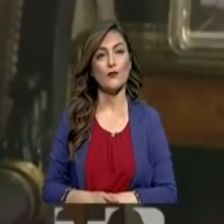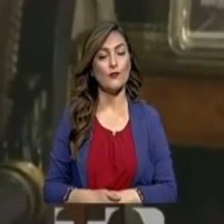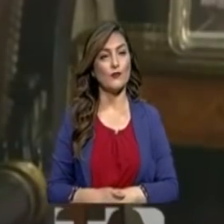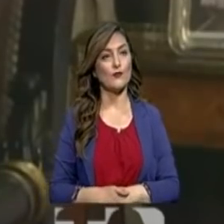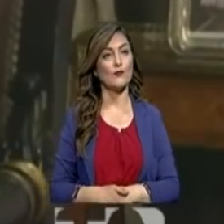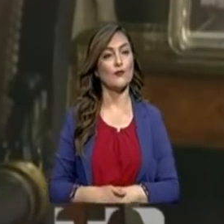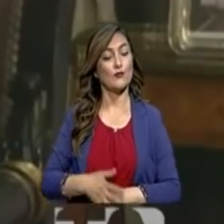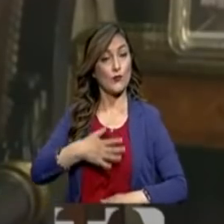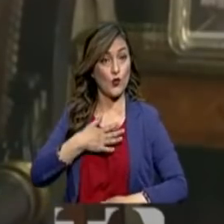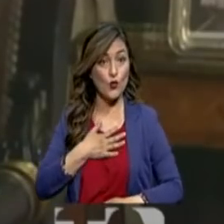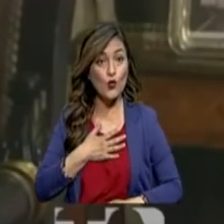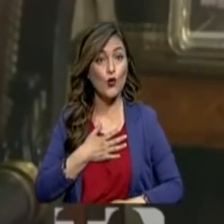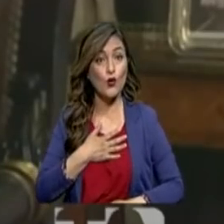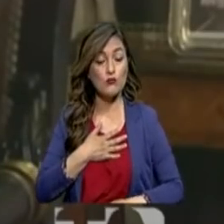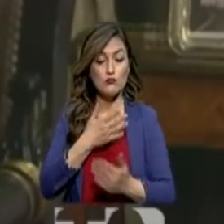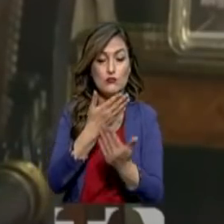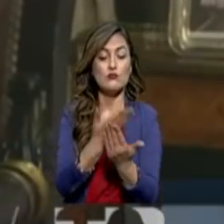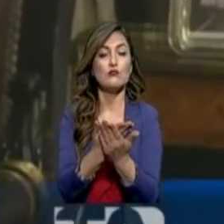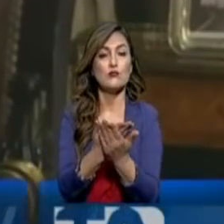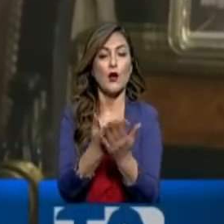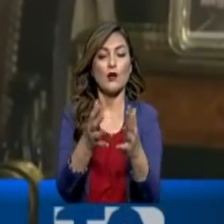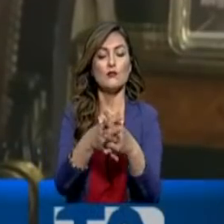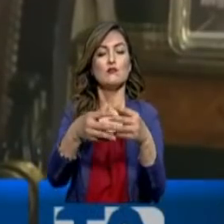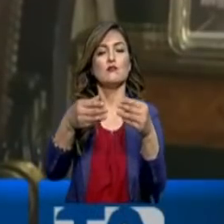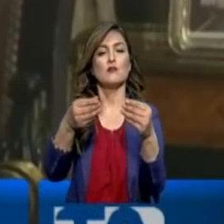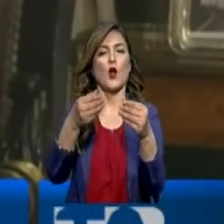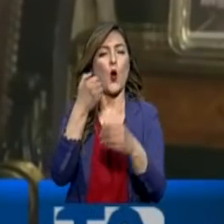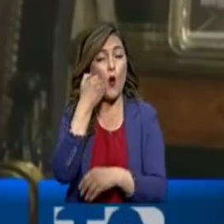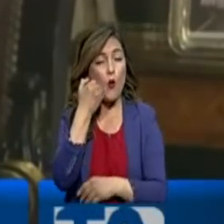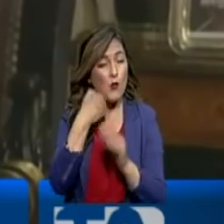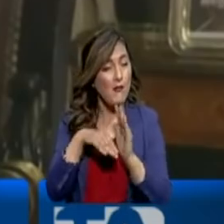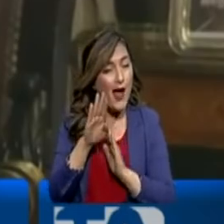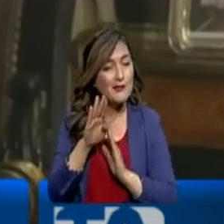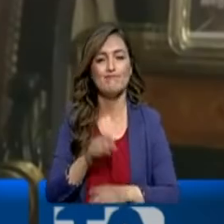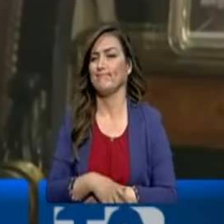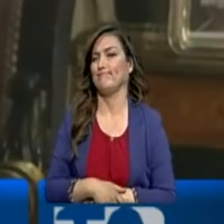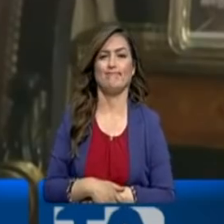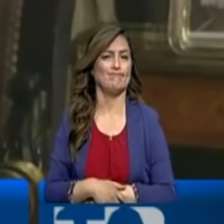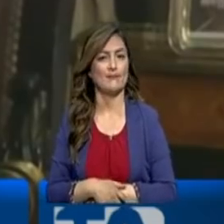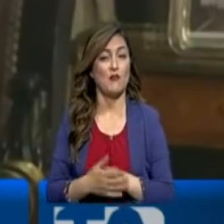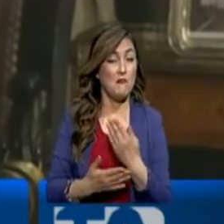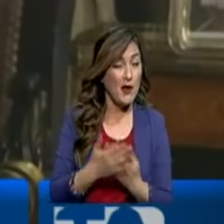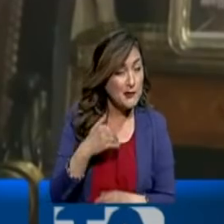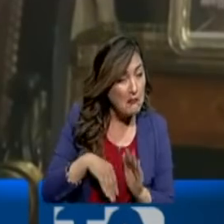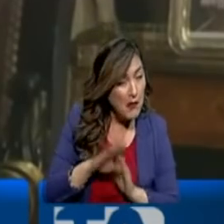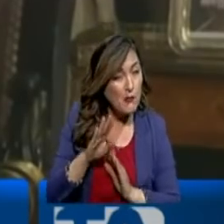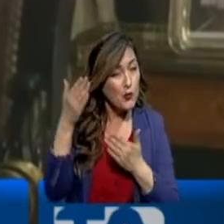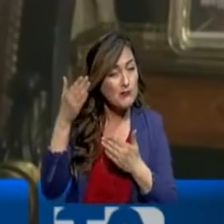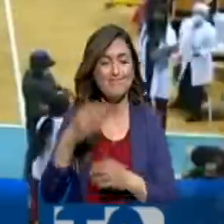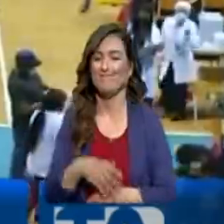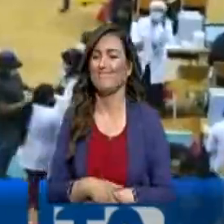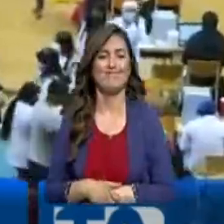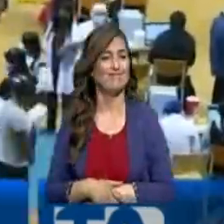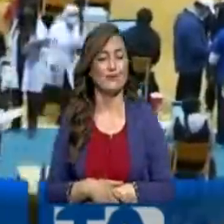Vengo a plantearles un camino. No es el camino más cómodo, ni el más sencillo políticamente